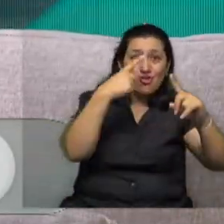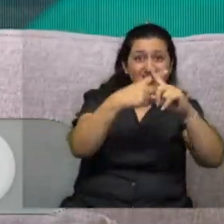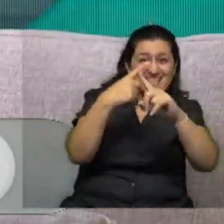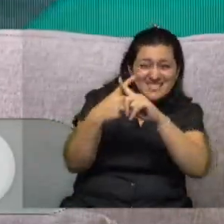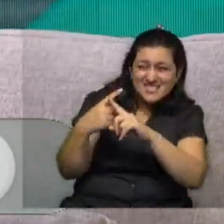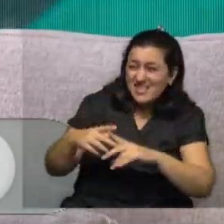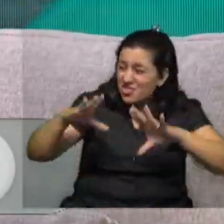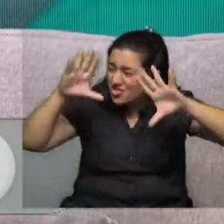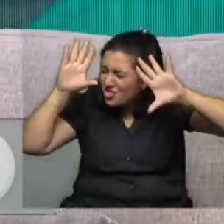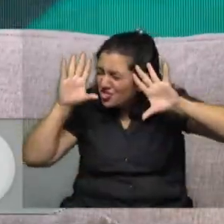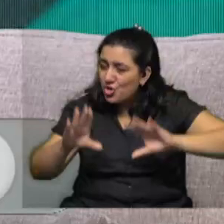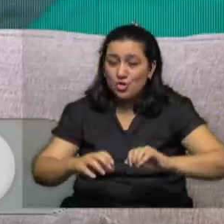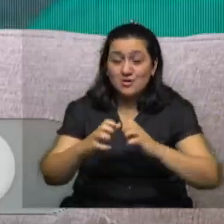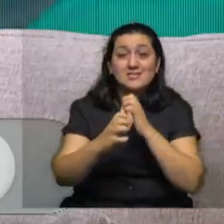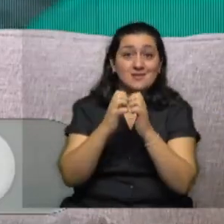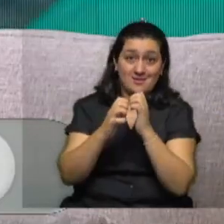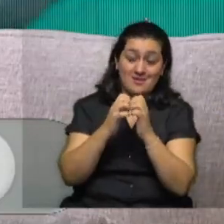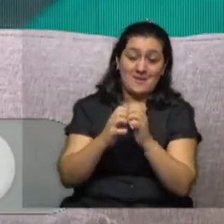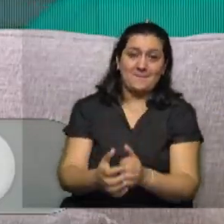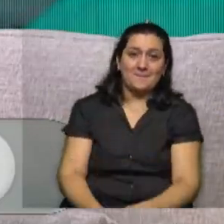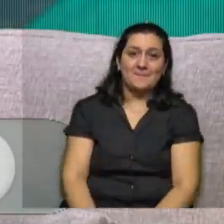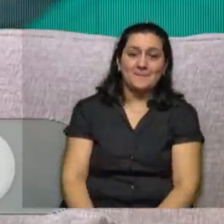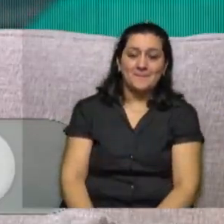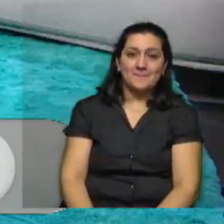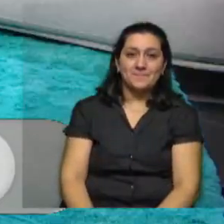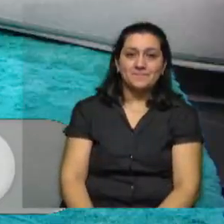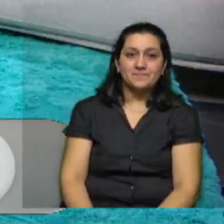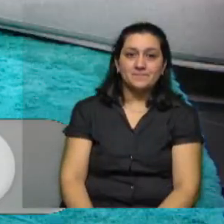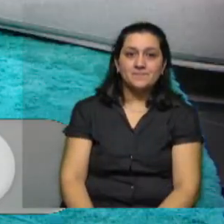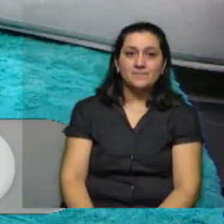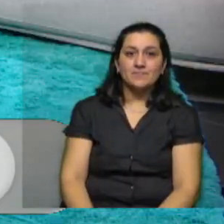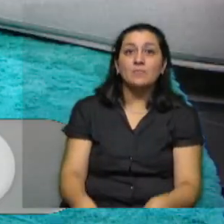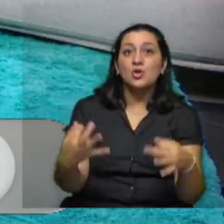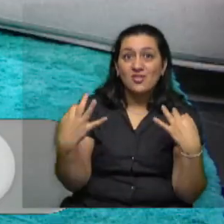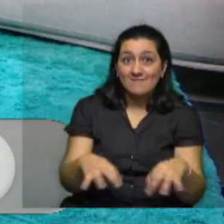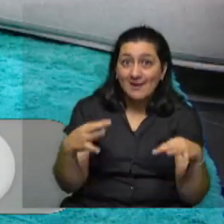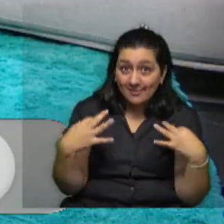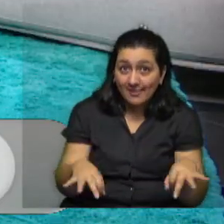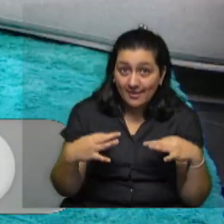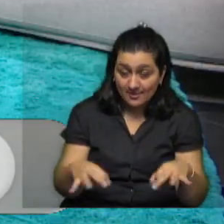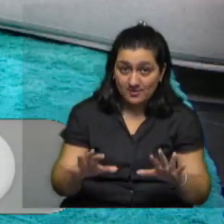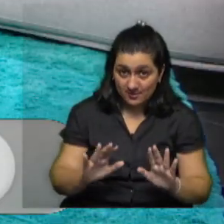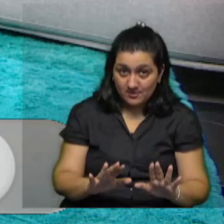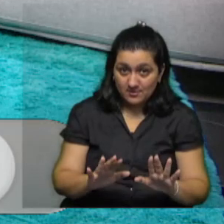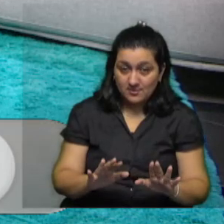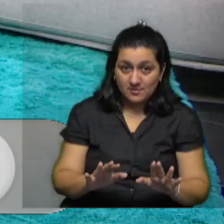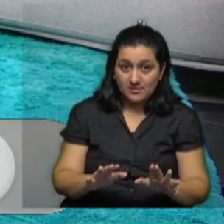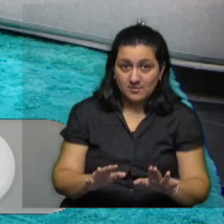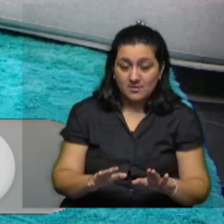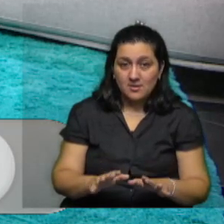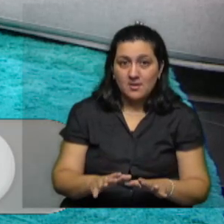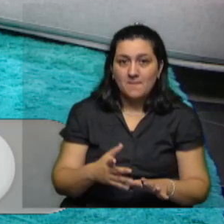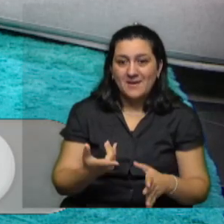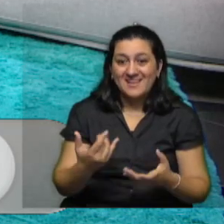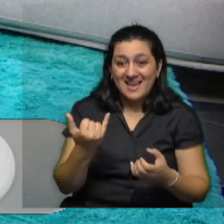materia y su energía asociada, todo es energía. Pero en serio, entonces, pero en serio. Sí, claro que antes, para conformar